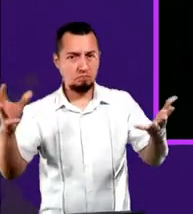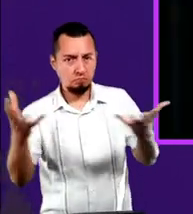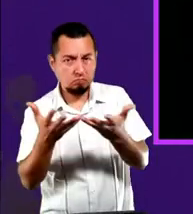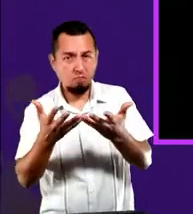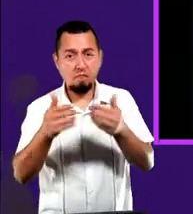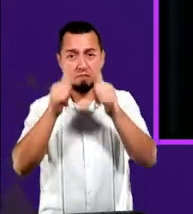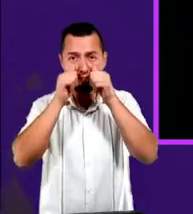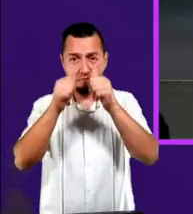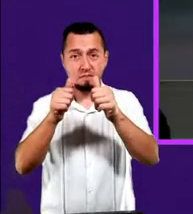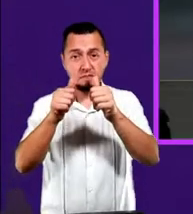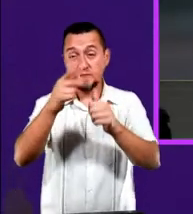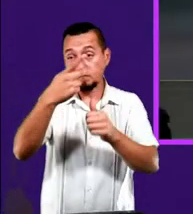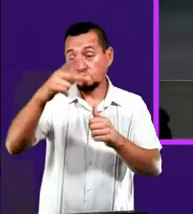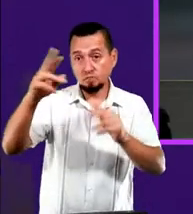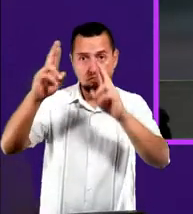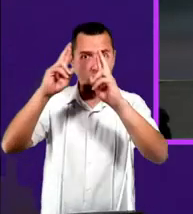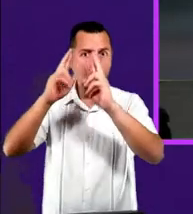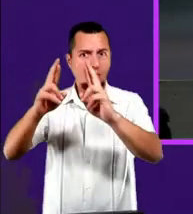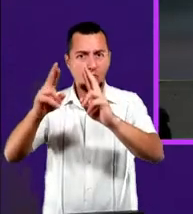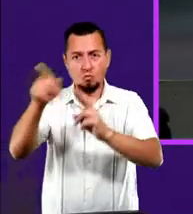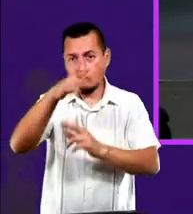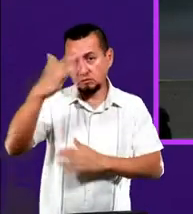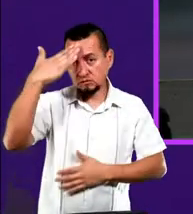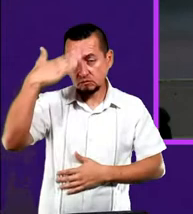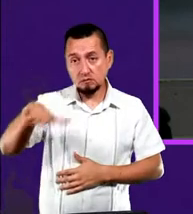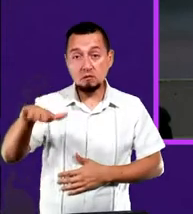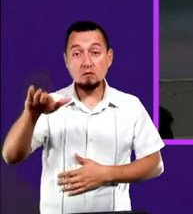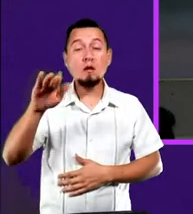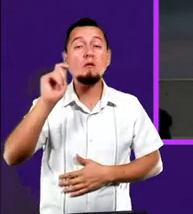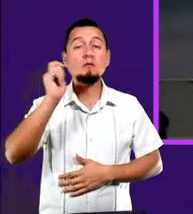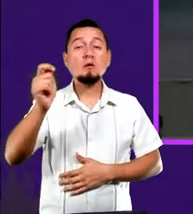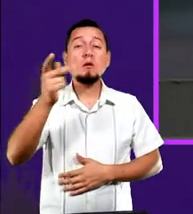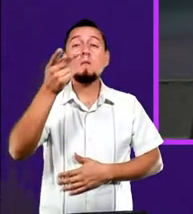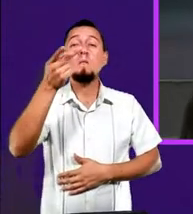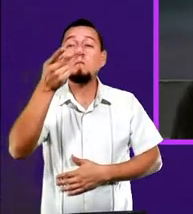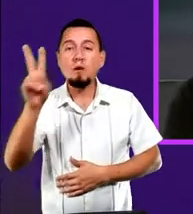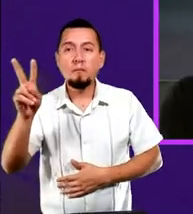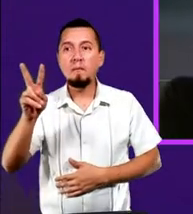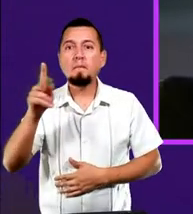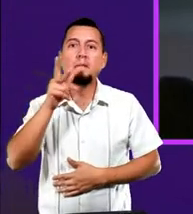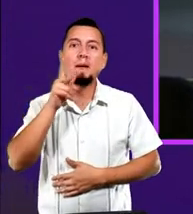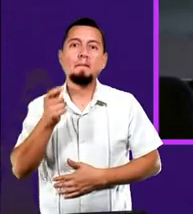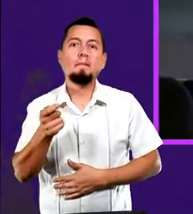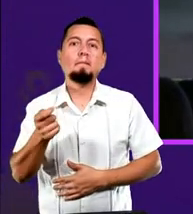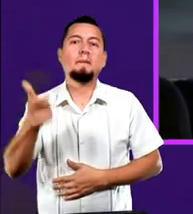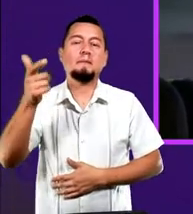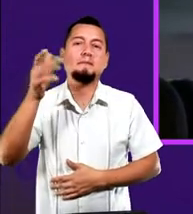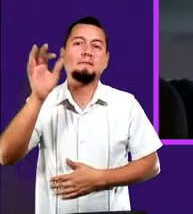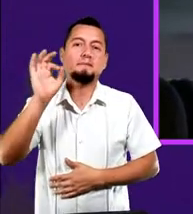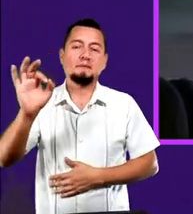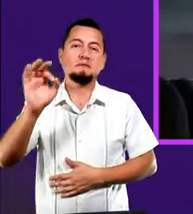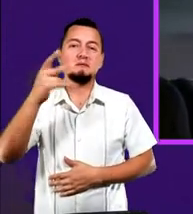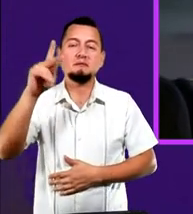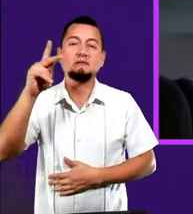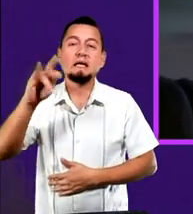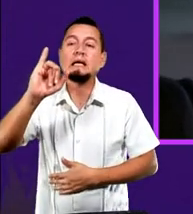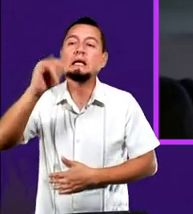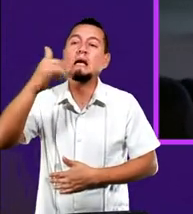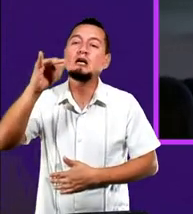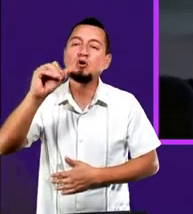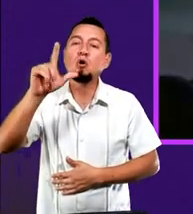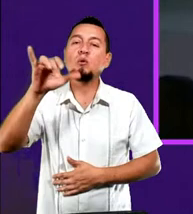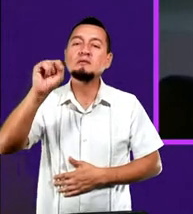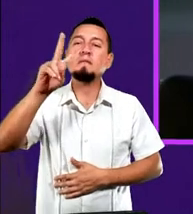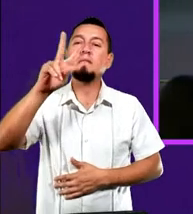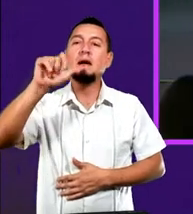Puerto Vallarta lleva su apellido y la Avenida Vallarta, que es de las más importantes en nuestra ciudad.